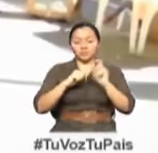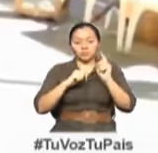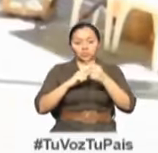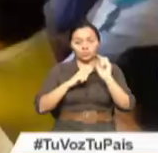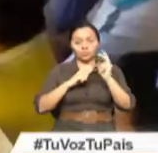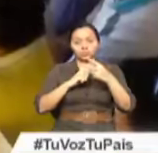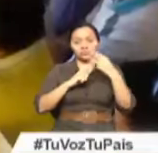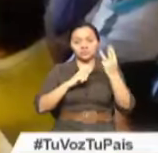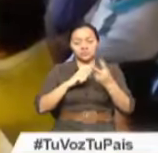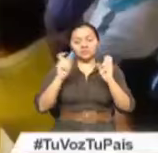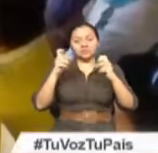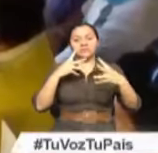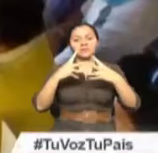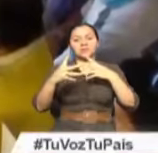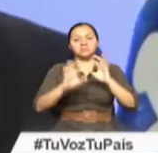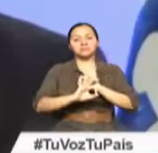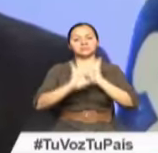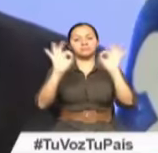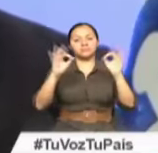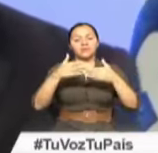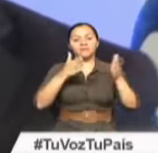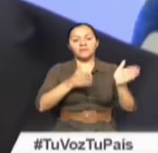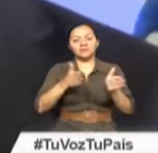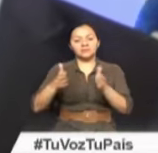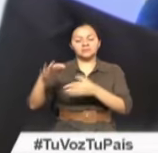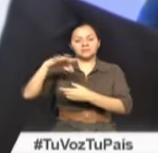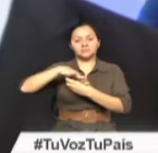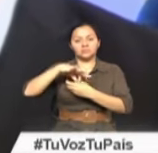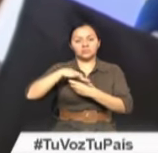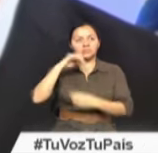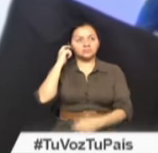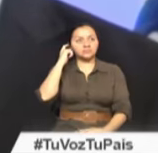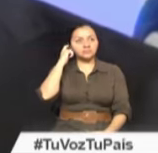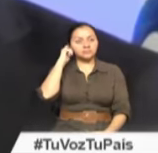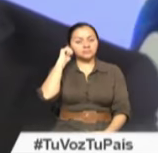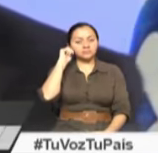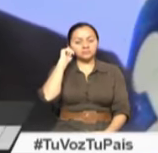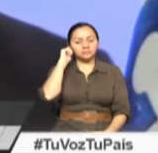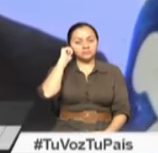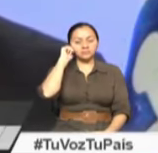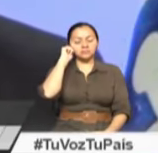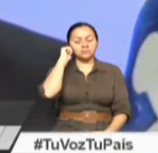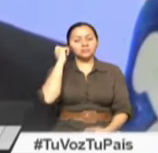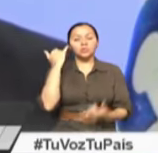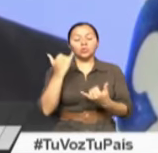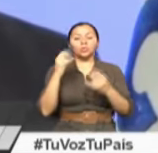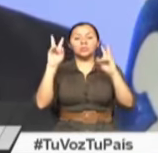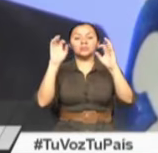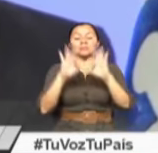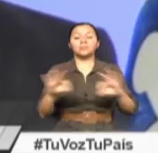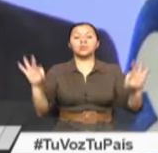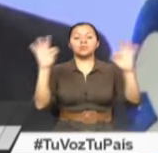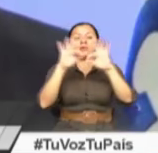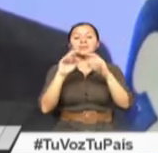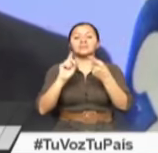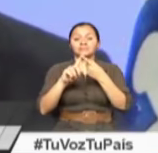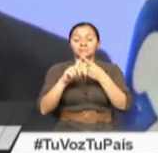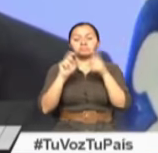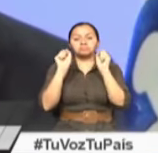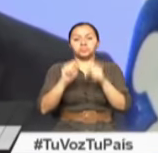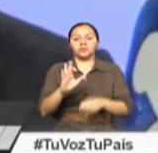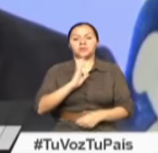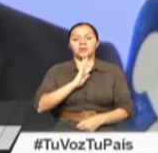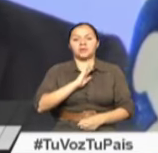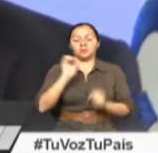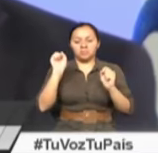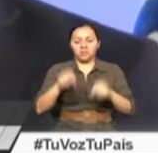transparentar todas las fases de escrutinio. Aspectos fundamentales que veremos en la jornada de hoy. El primero es la capacidad técnica y